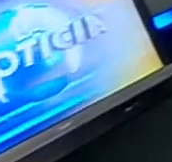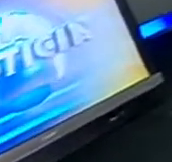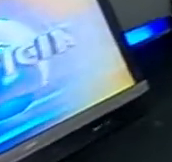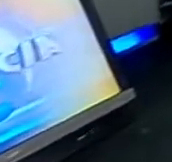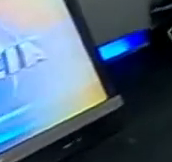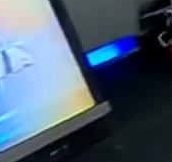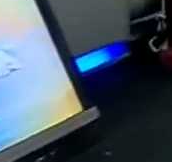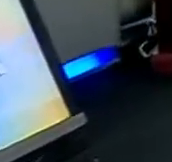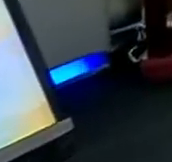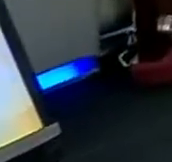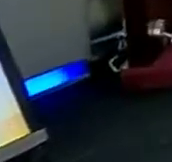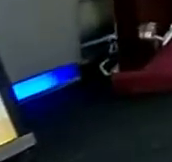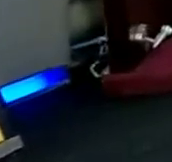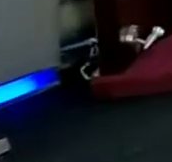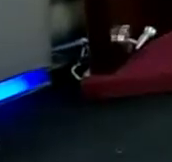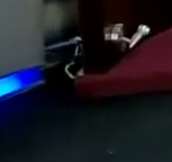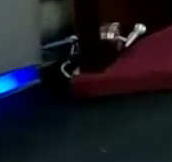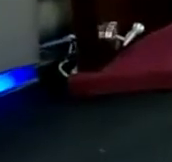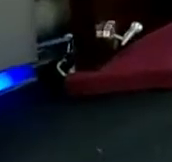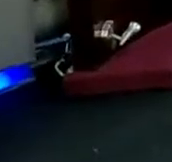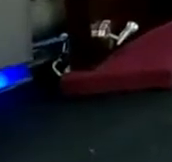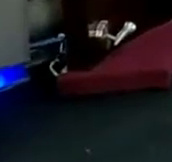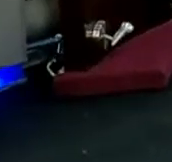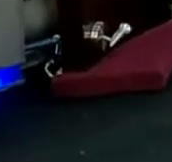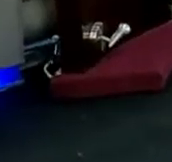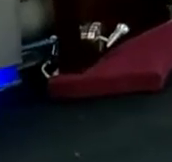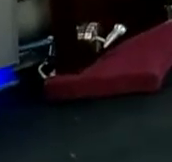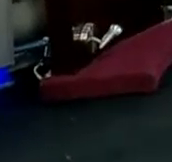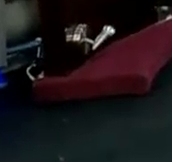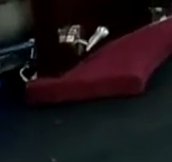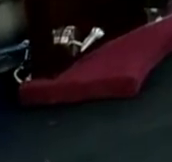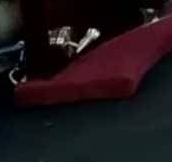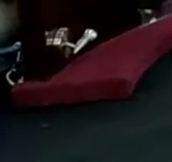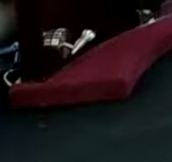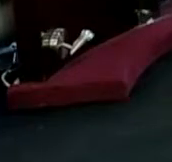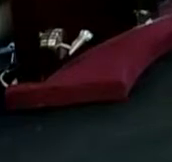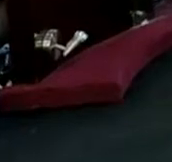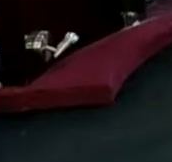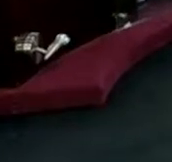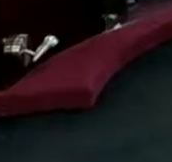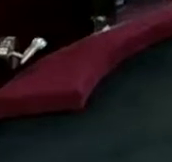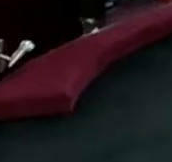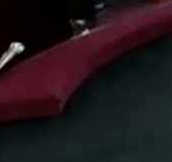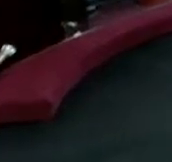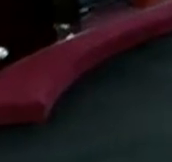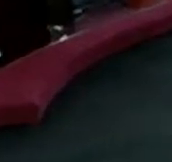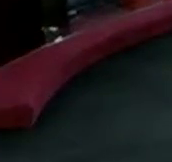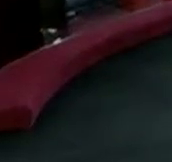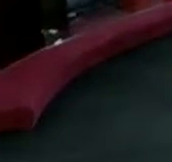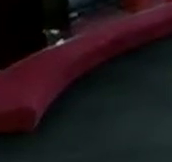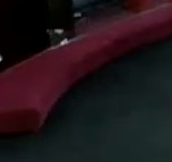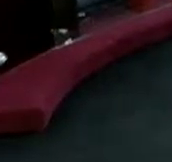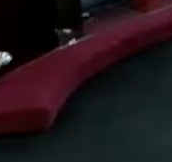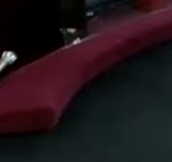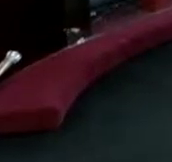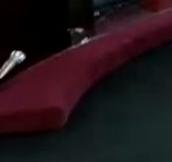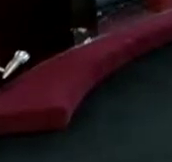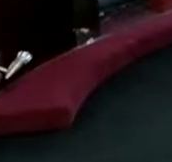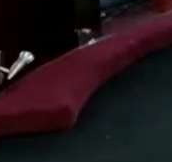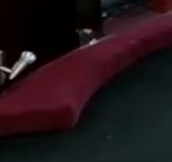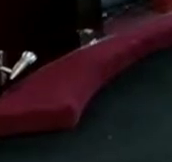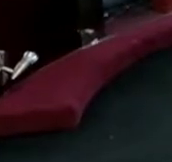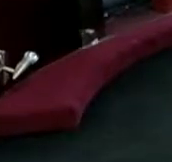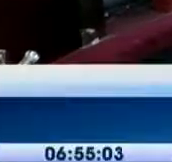Amigos televidentes, muy buenos y temblorosos días. Así es. ¿Cómo buenos estás? Días. Hugo, digo buenos días. Tembloroso porque la cosa fue más o menos. Hugo, mírame,